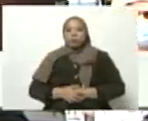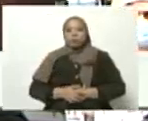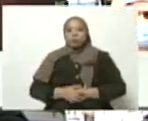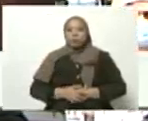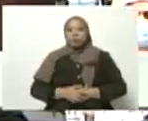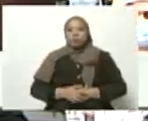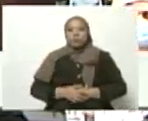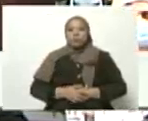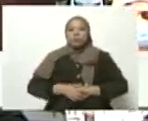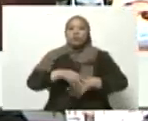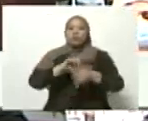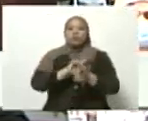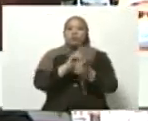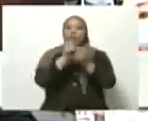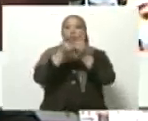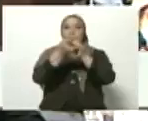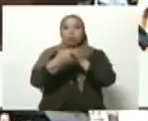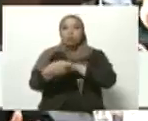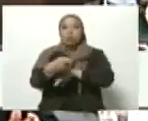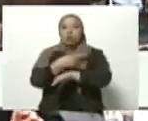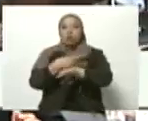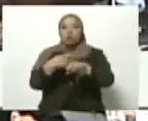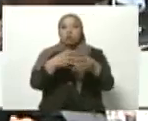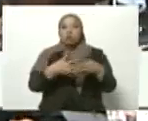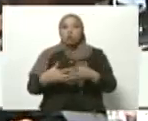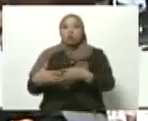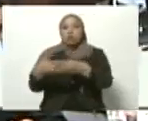Hubo un cambio de gobierno en los Estados Unidos.